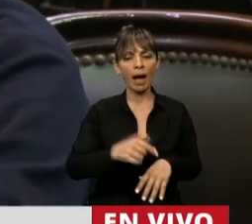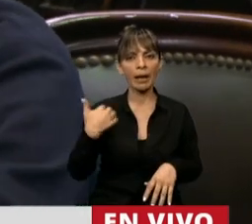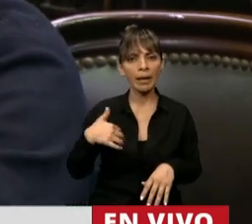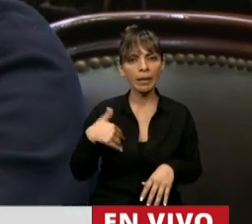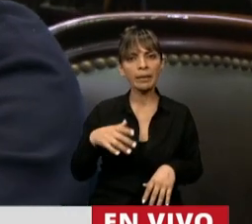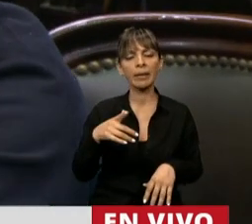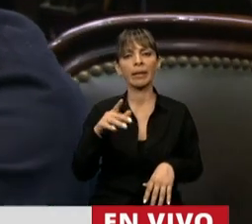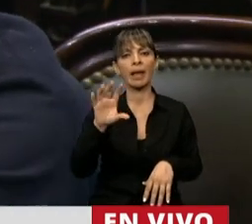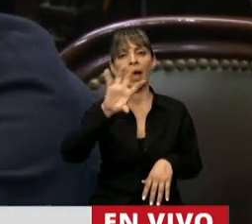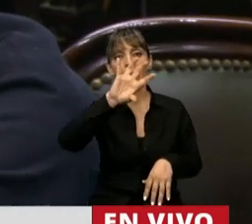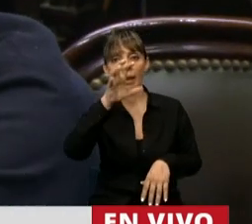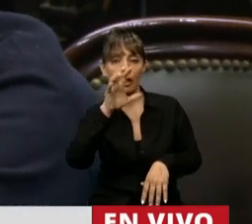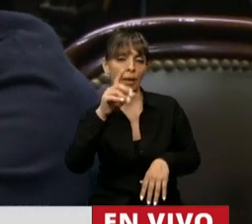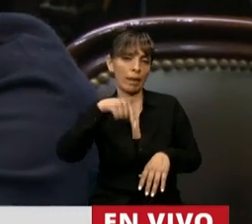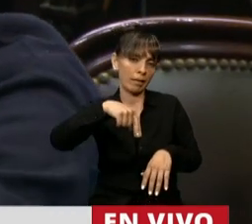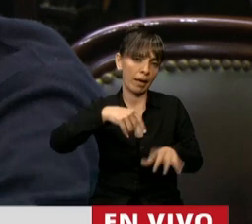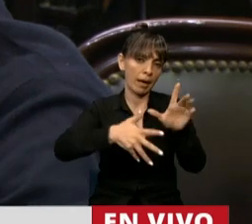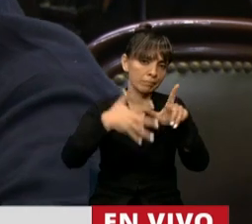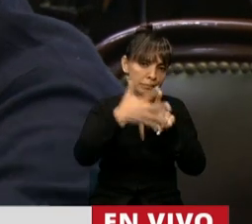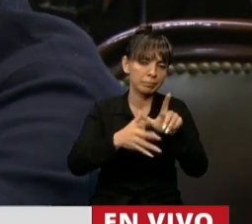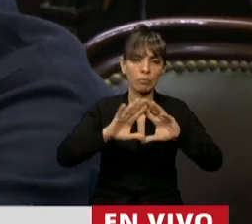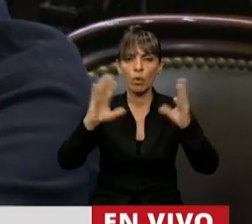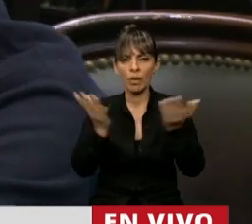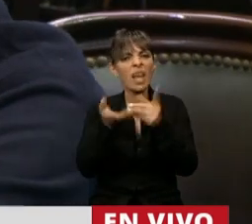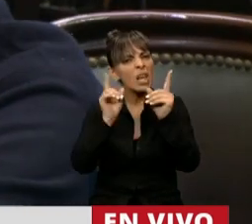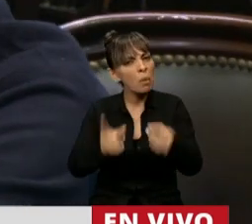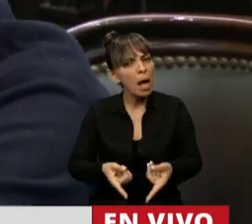nivel regional y mundial, nos impide